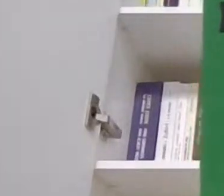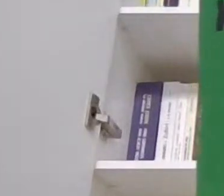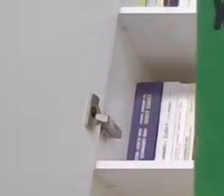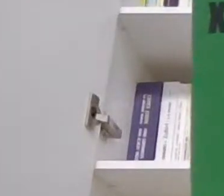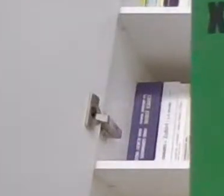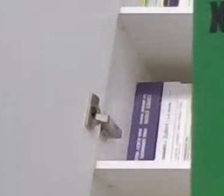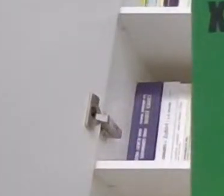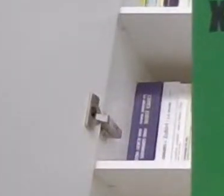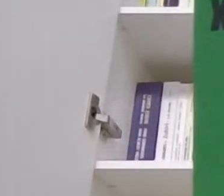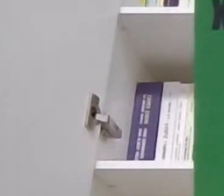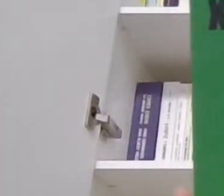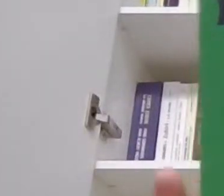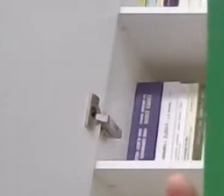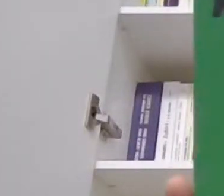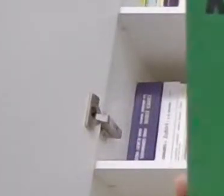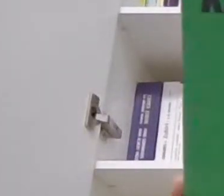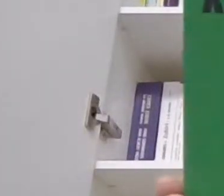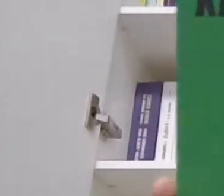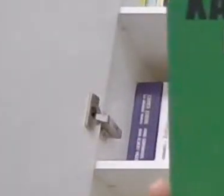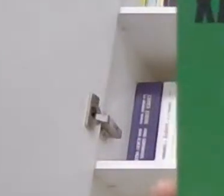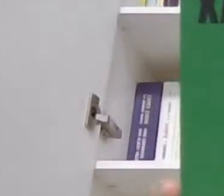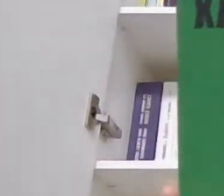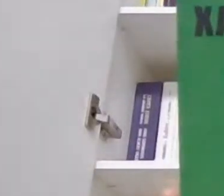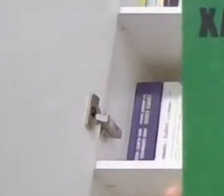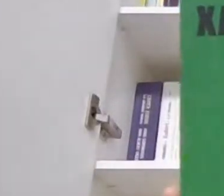fácil lanzamiento